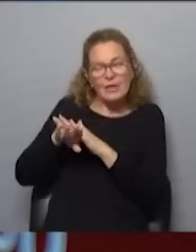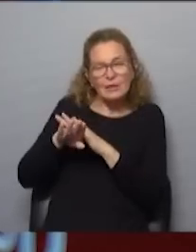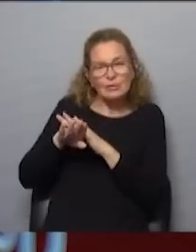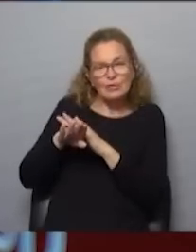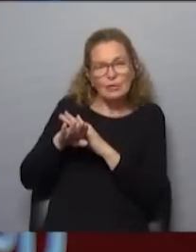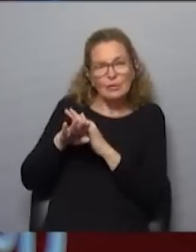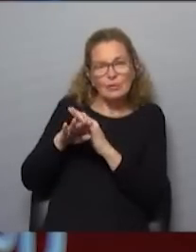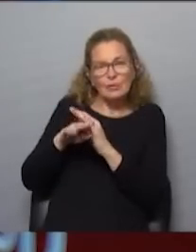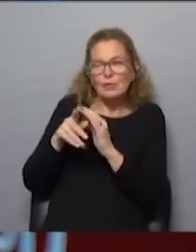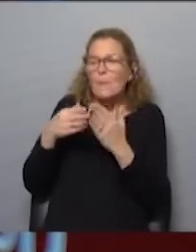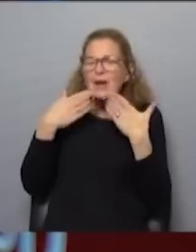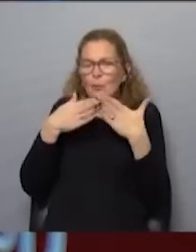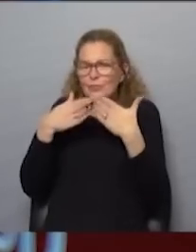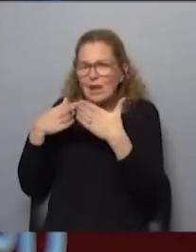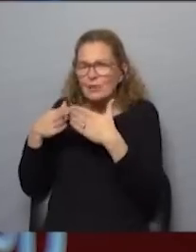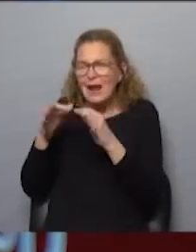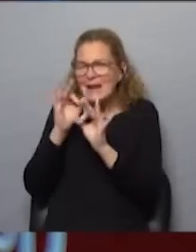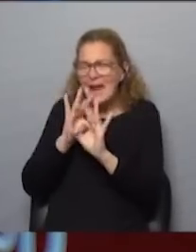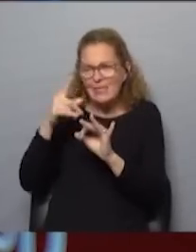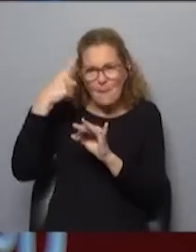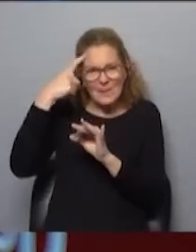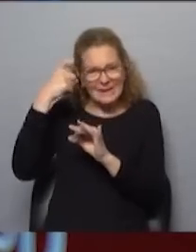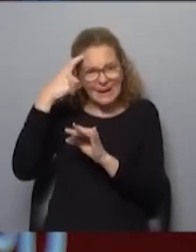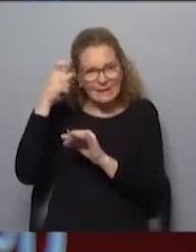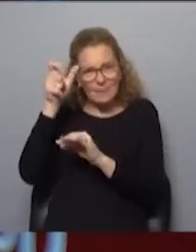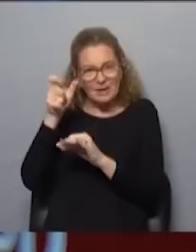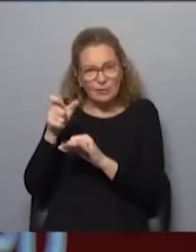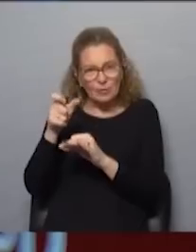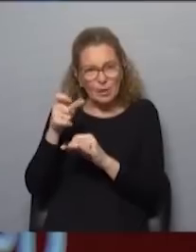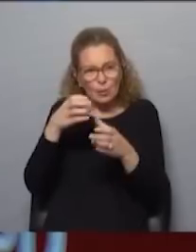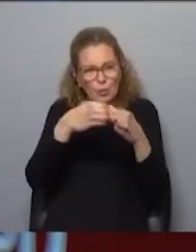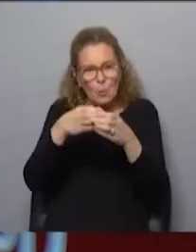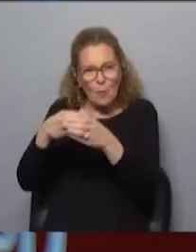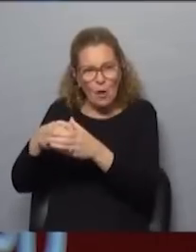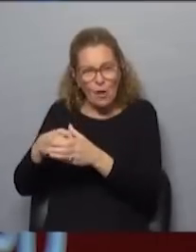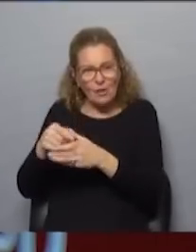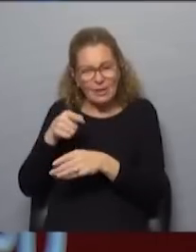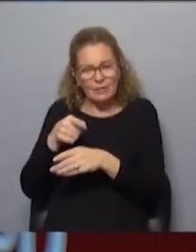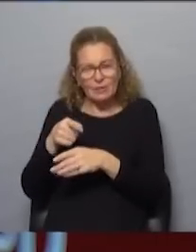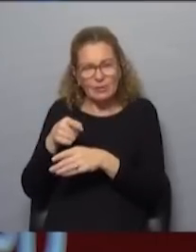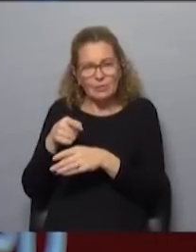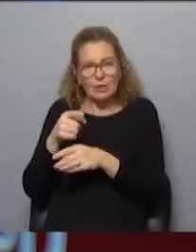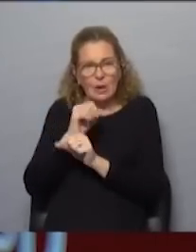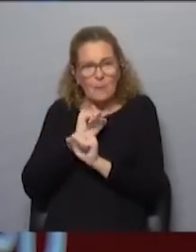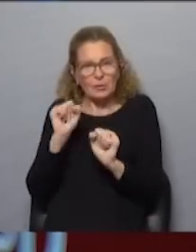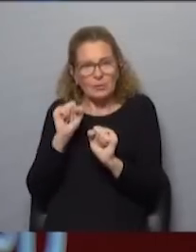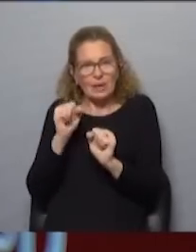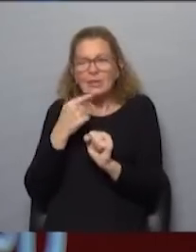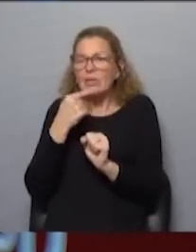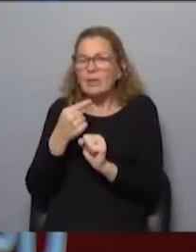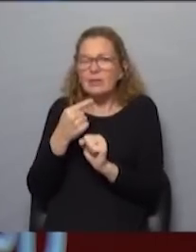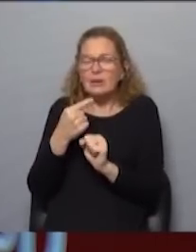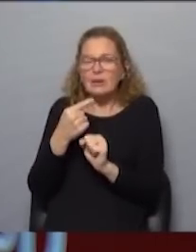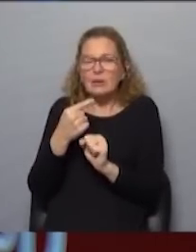sin consultar a los especialistas y a los organismos que tienen la posibilidad de emitir un